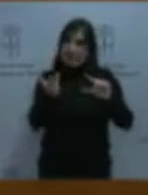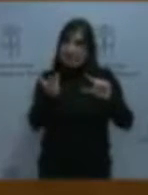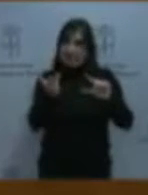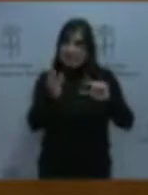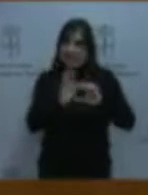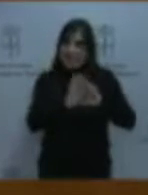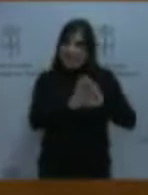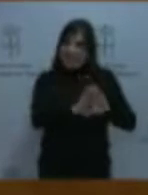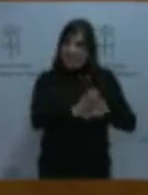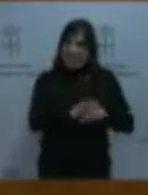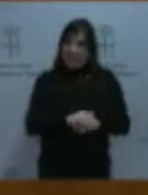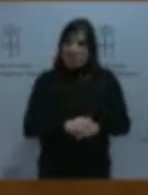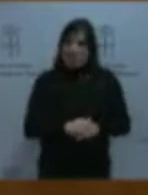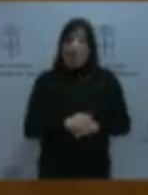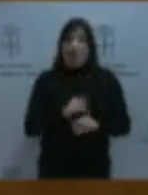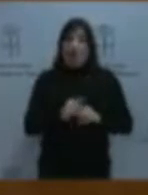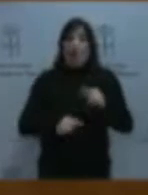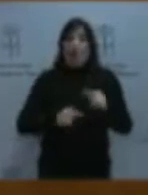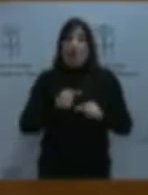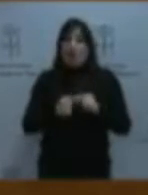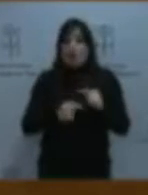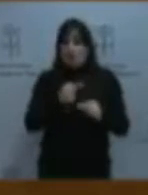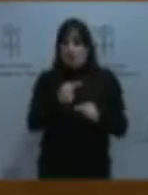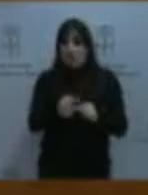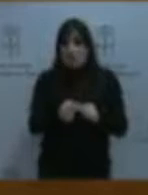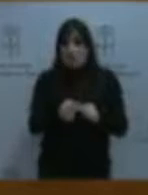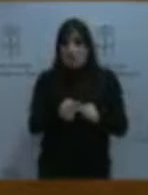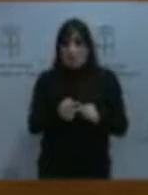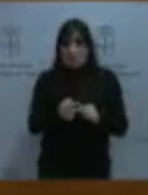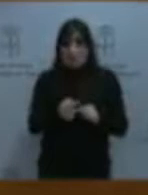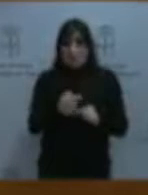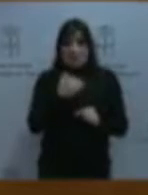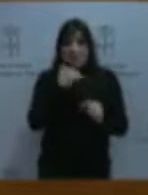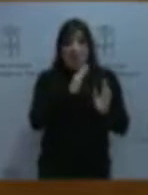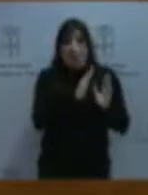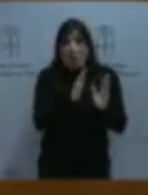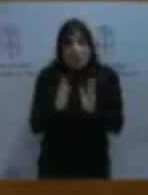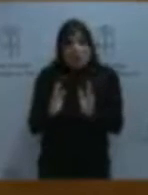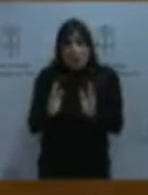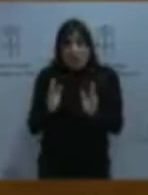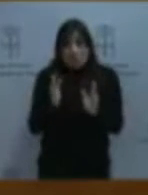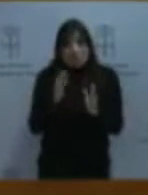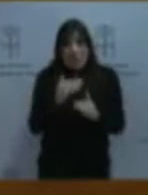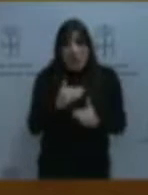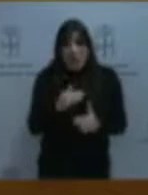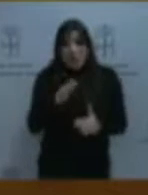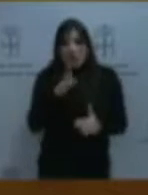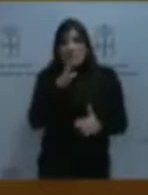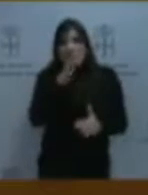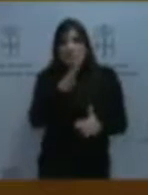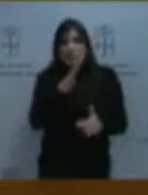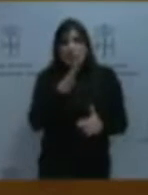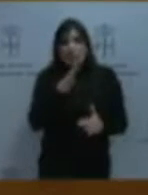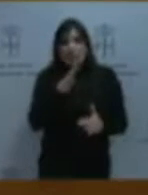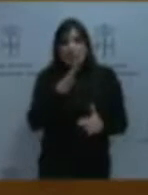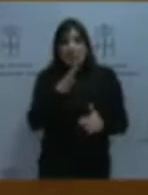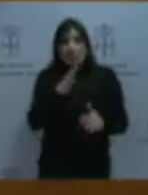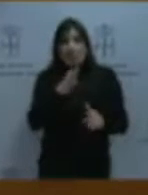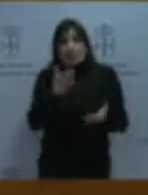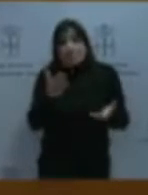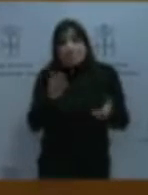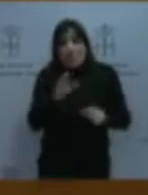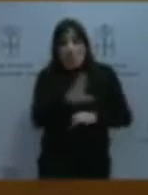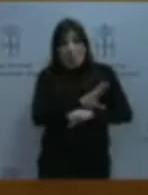se desendolca sin ordenamiento ningún por la tardanza y la incapacidad de los consejeros anteriores en el